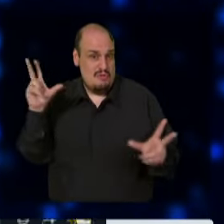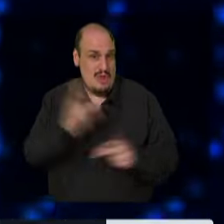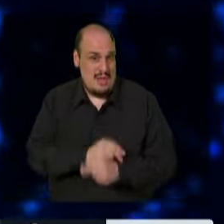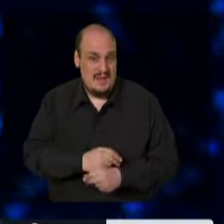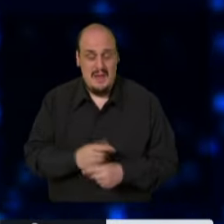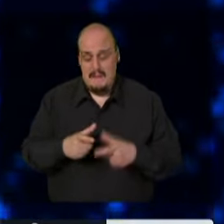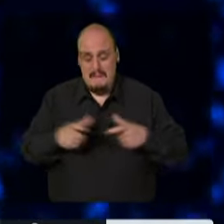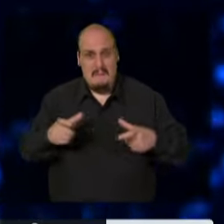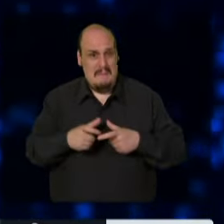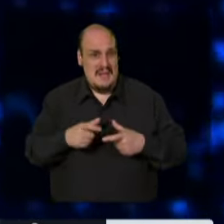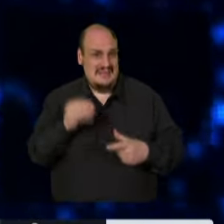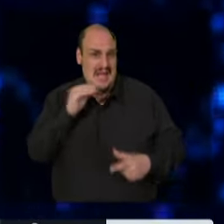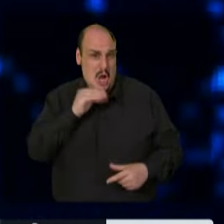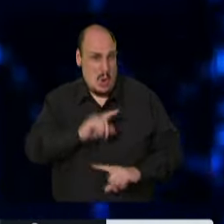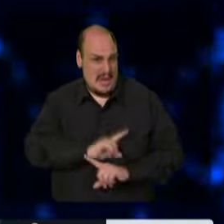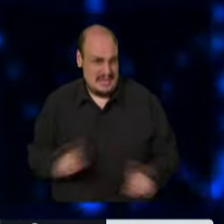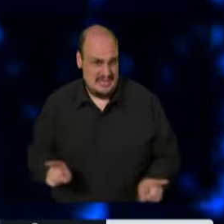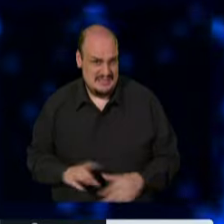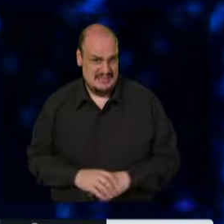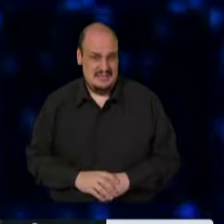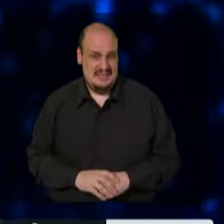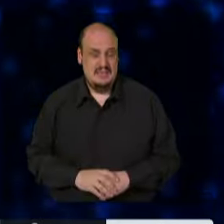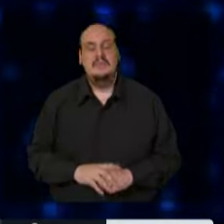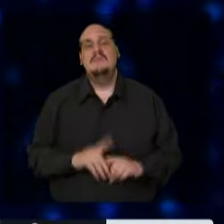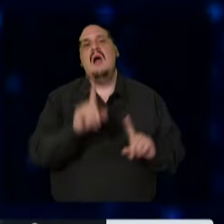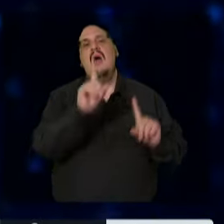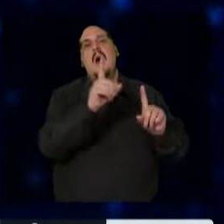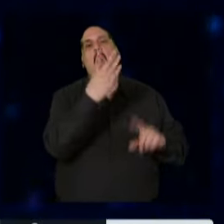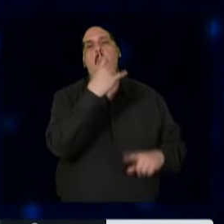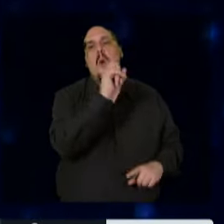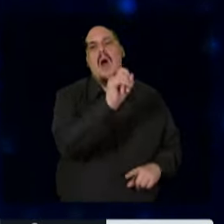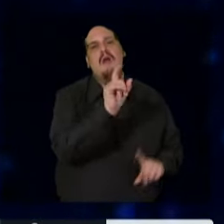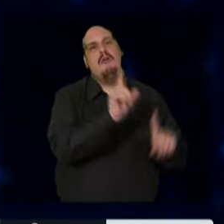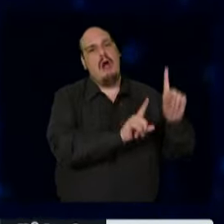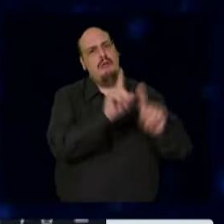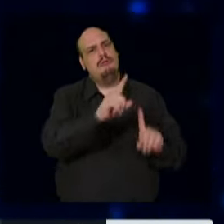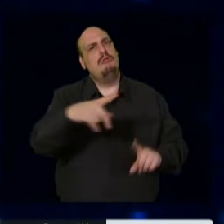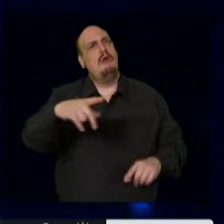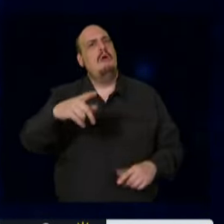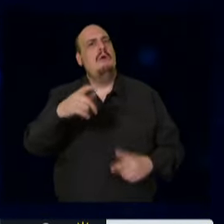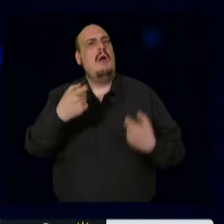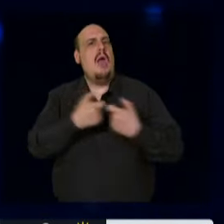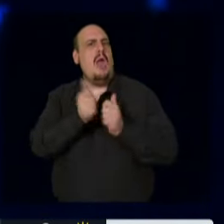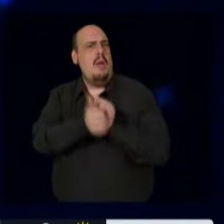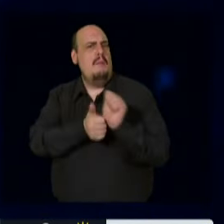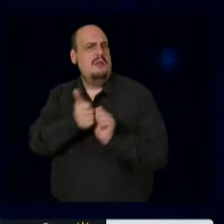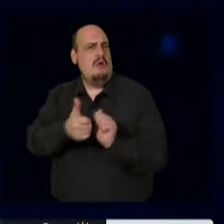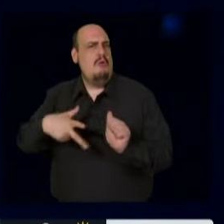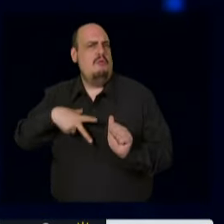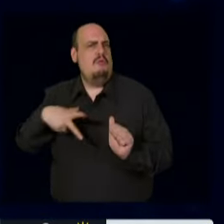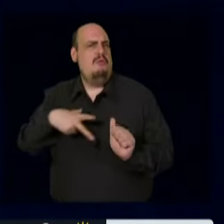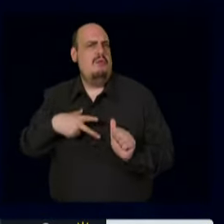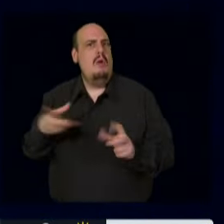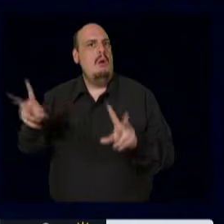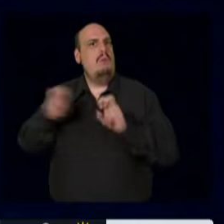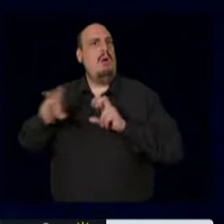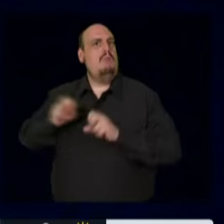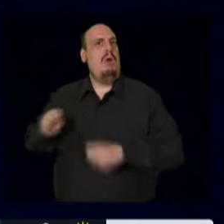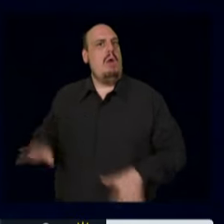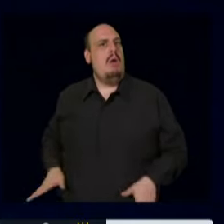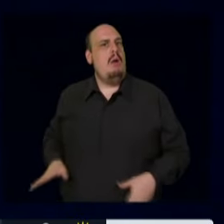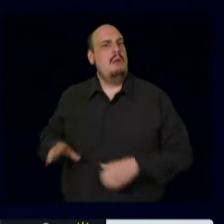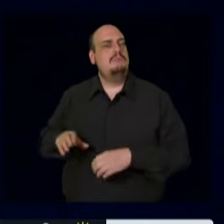alcanza cada vez menos. Hay algunos, como los bancos, los grandes empresarios, que ganaron como nunca. Nosotros, que